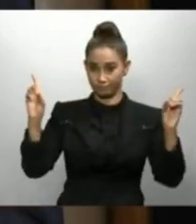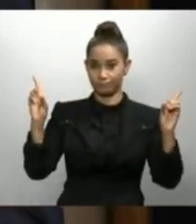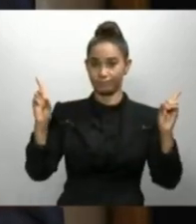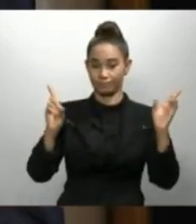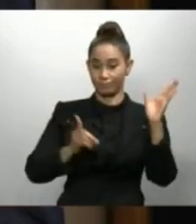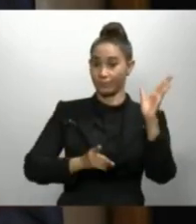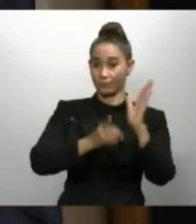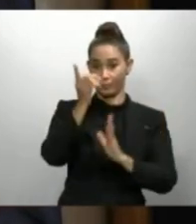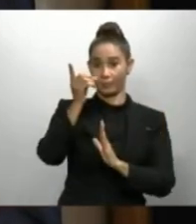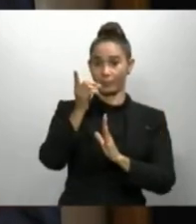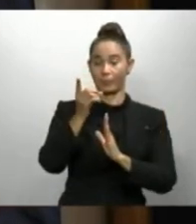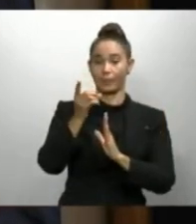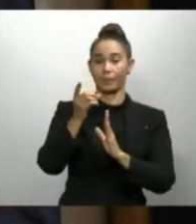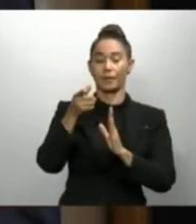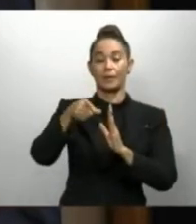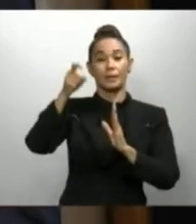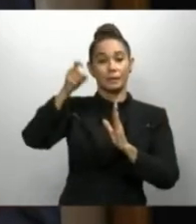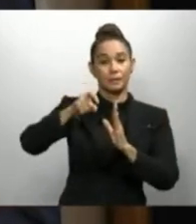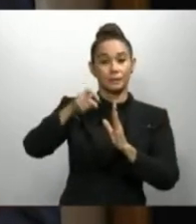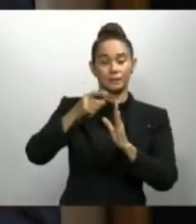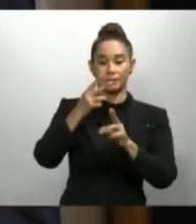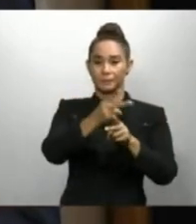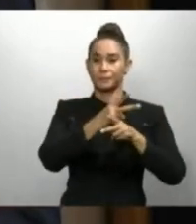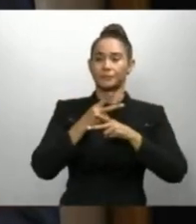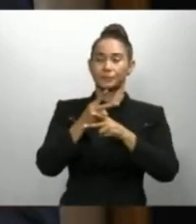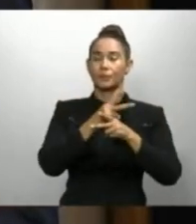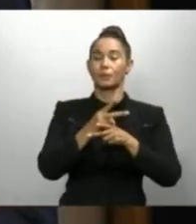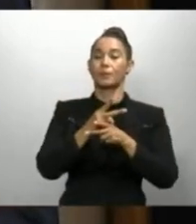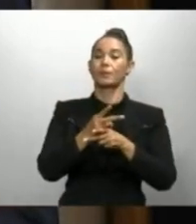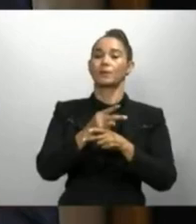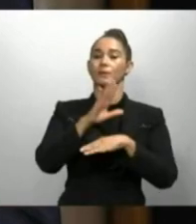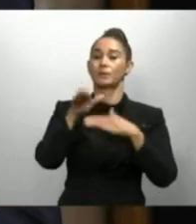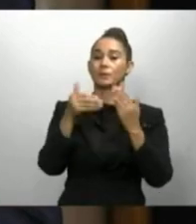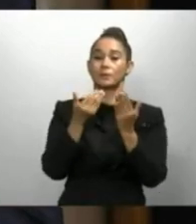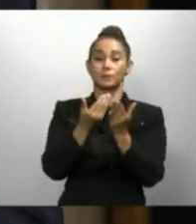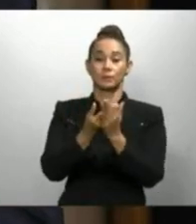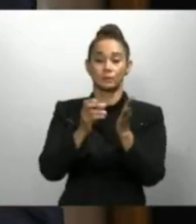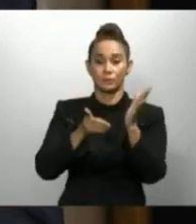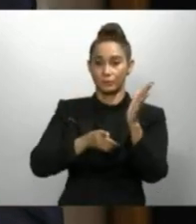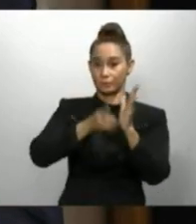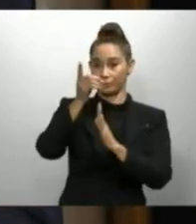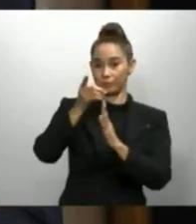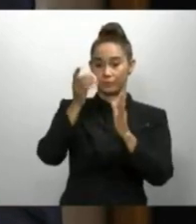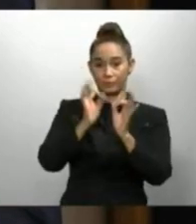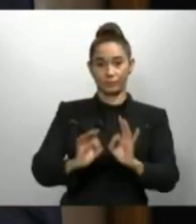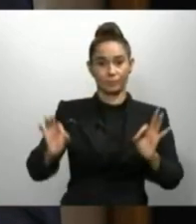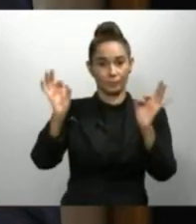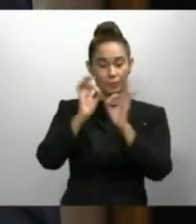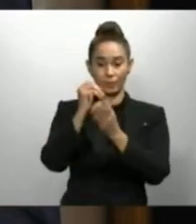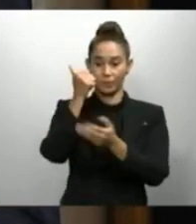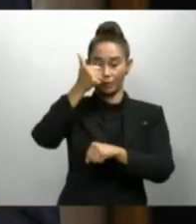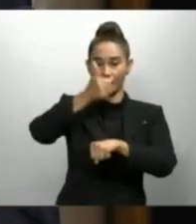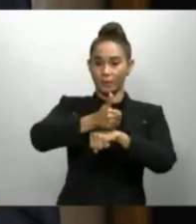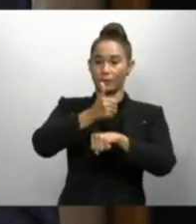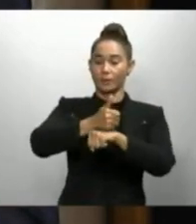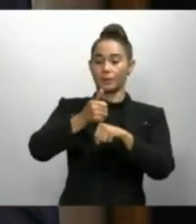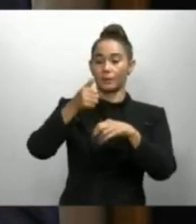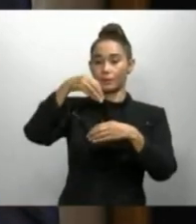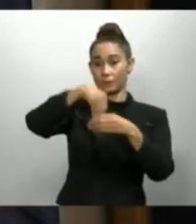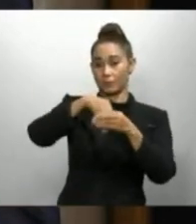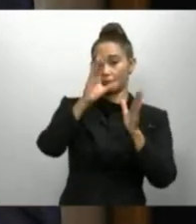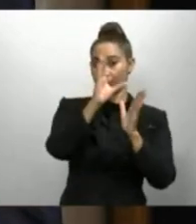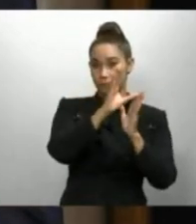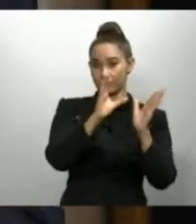derecho que debe garantizar la protección efectiva de los derechos fundamentales establecidos en nuestra